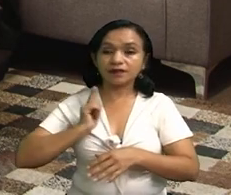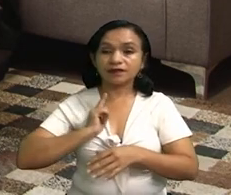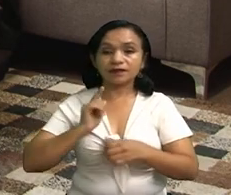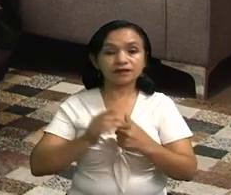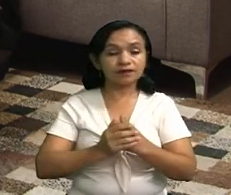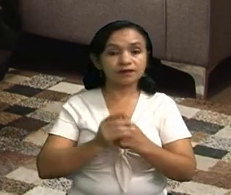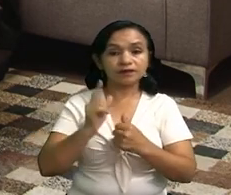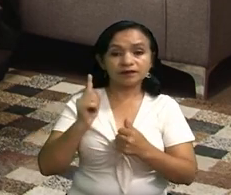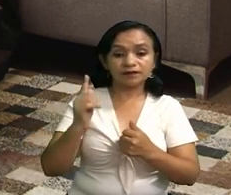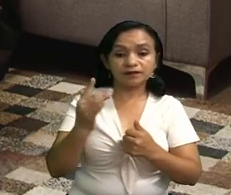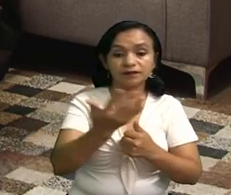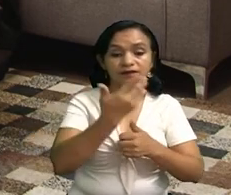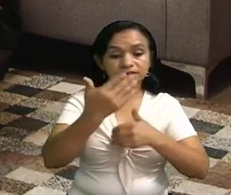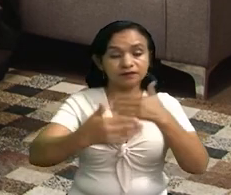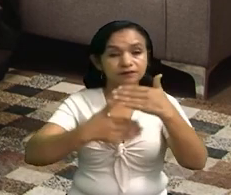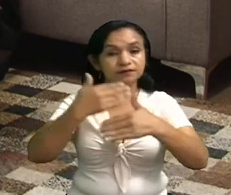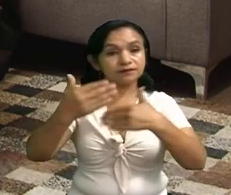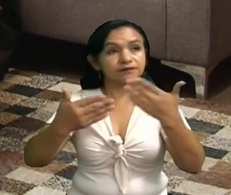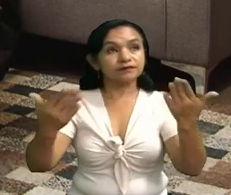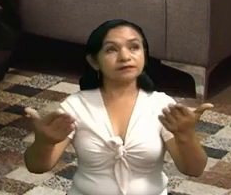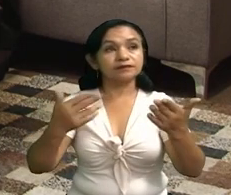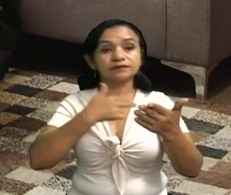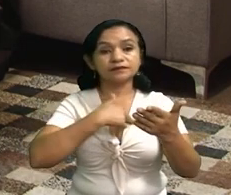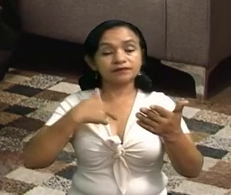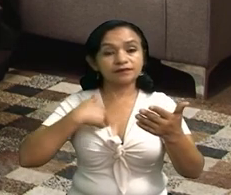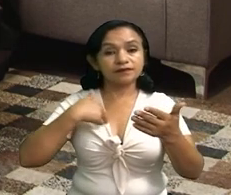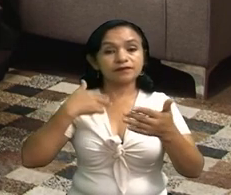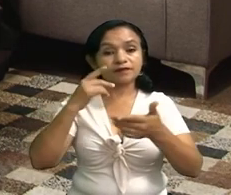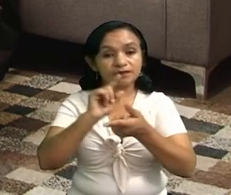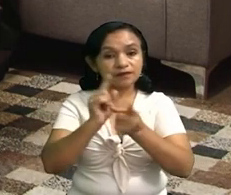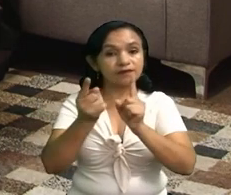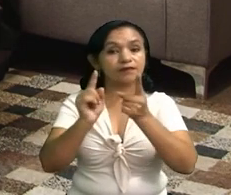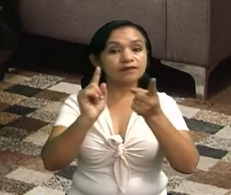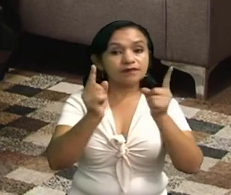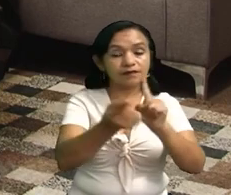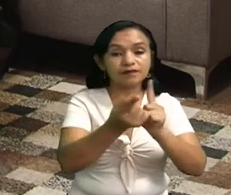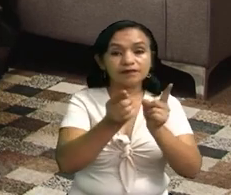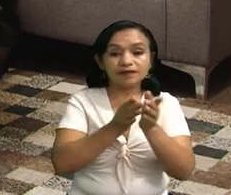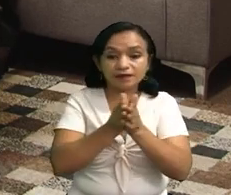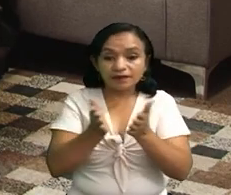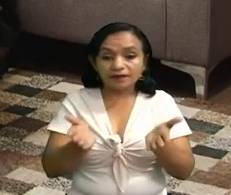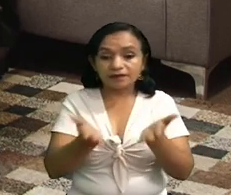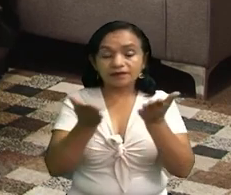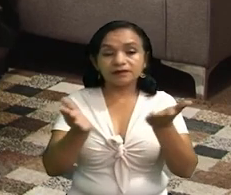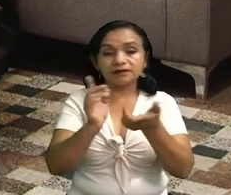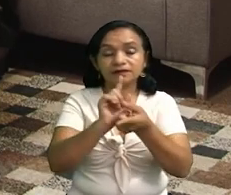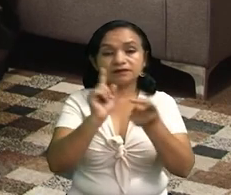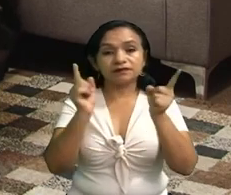todos unos procesos que vienen generando cambios, que estimulan a esos